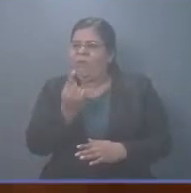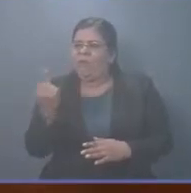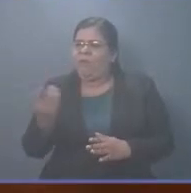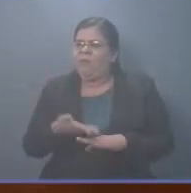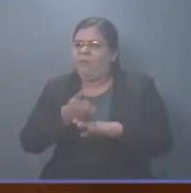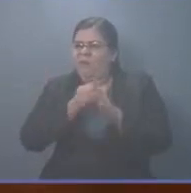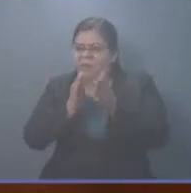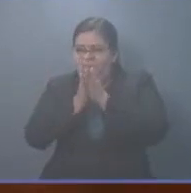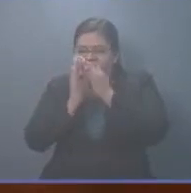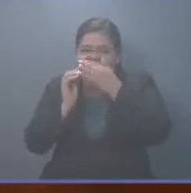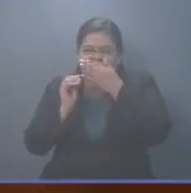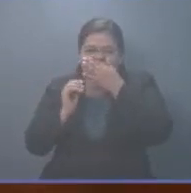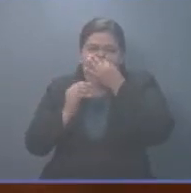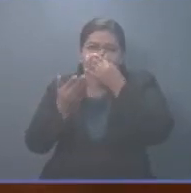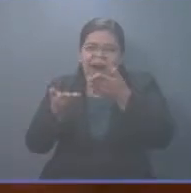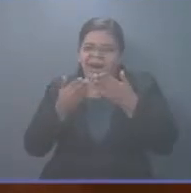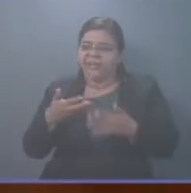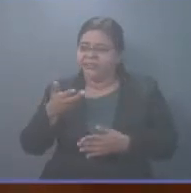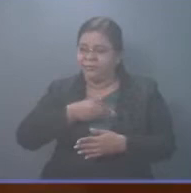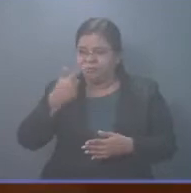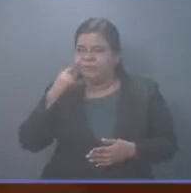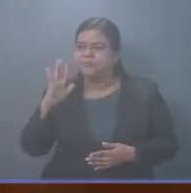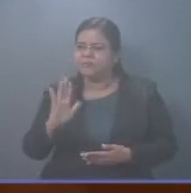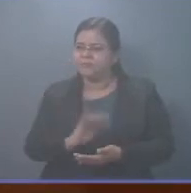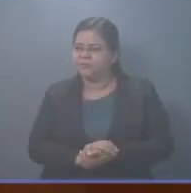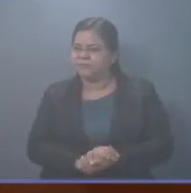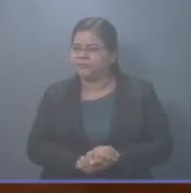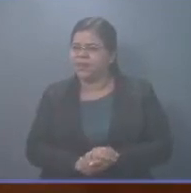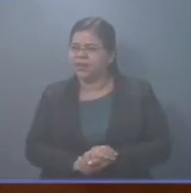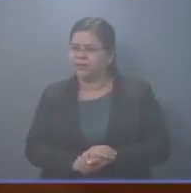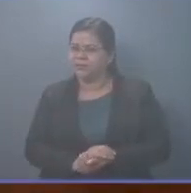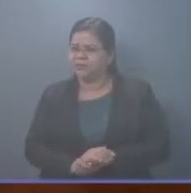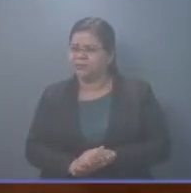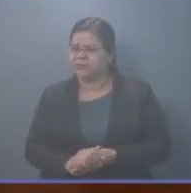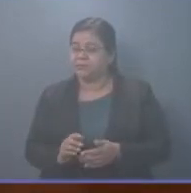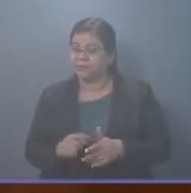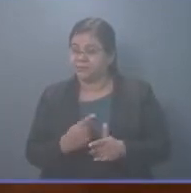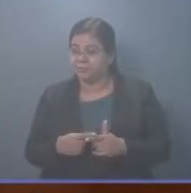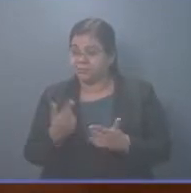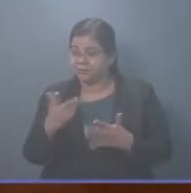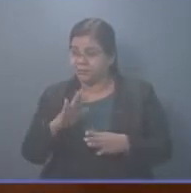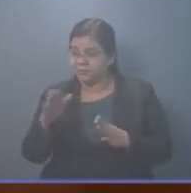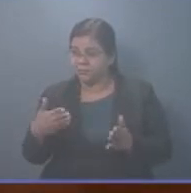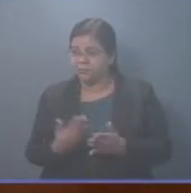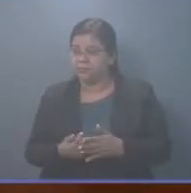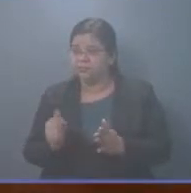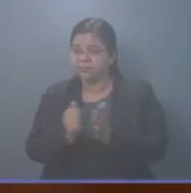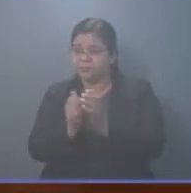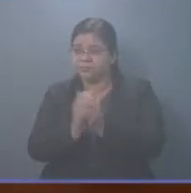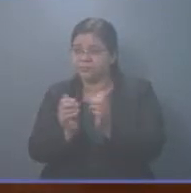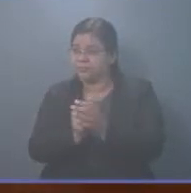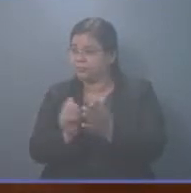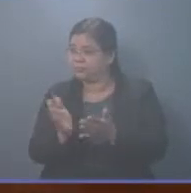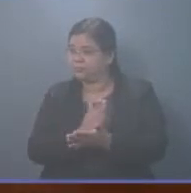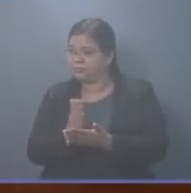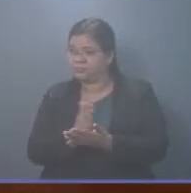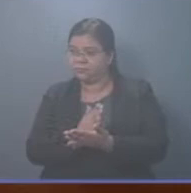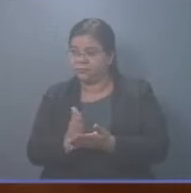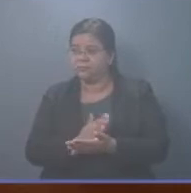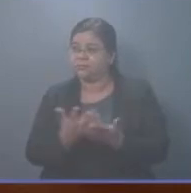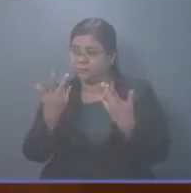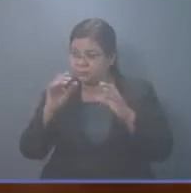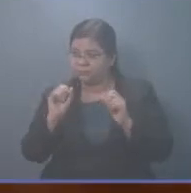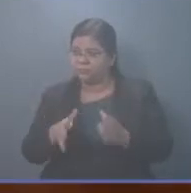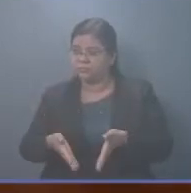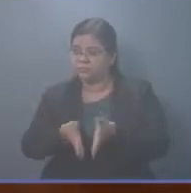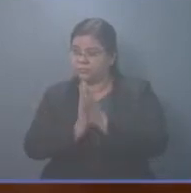también sirvan para poder comprobar su domicilio y que esto no pueda ser un obstáculo para que al solicitar ellos, porque la ley